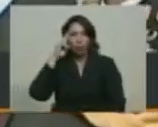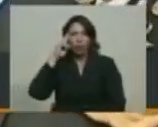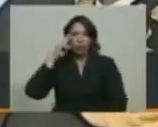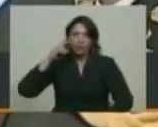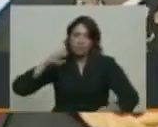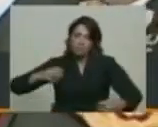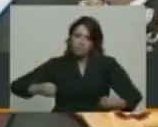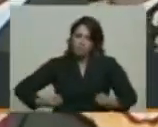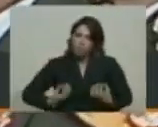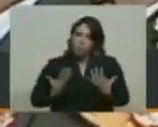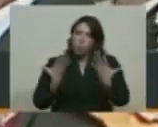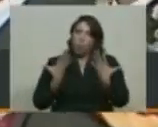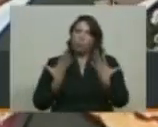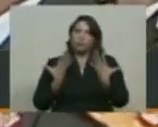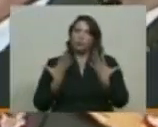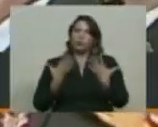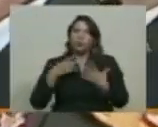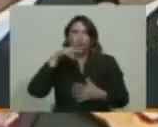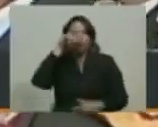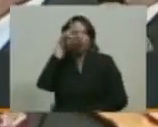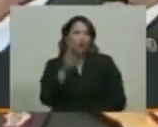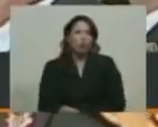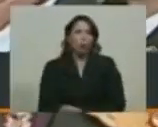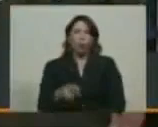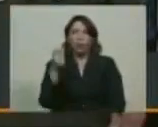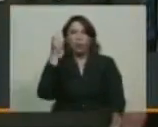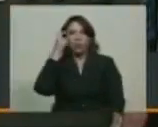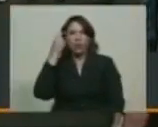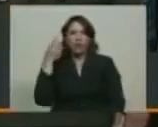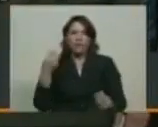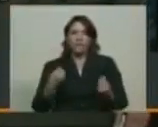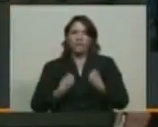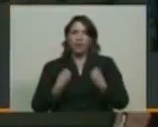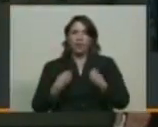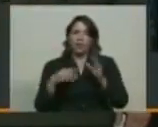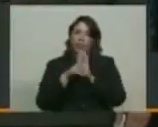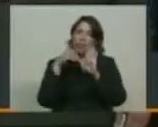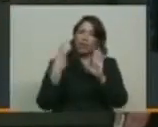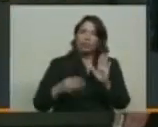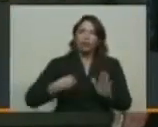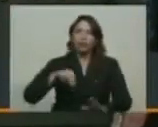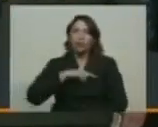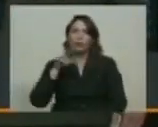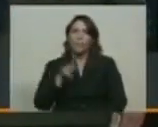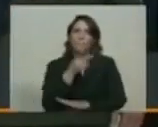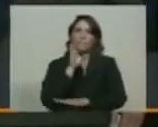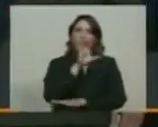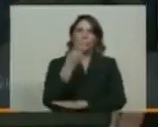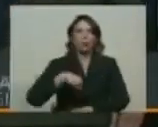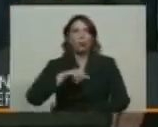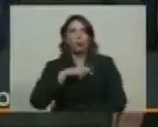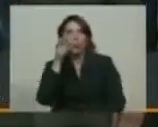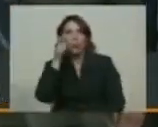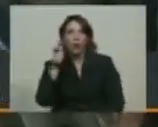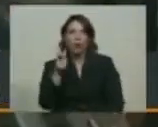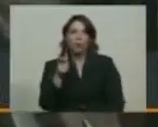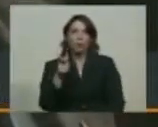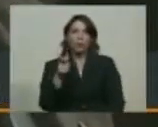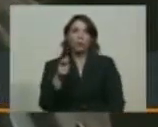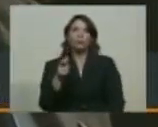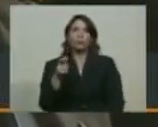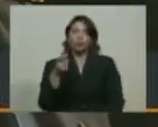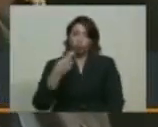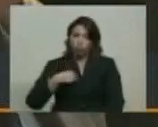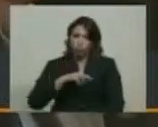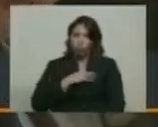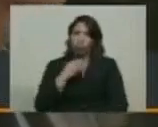pasión, todos los días de la vida, el derecho de nuestra patria y nuestro pueblo a hacer y hacer